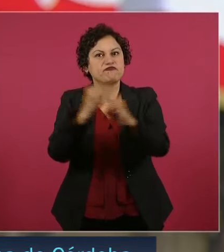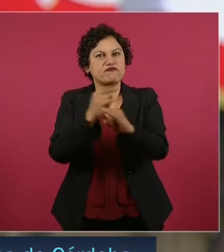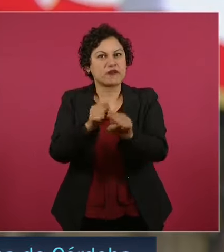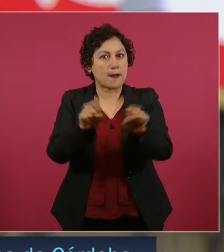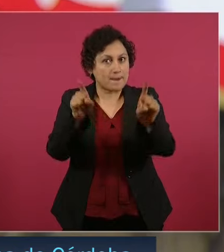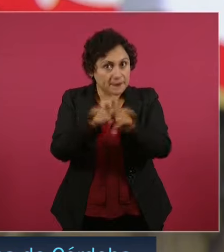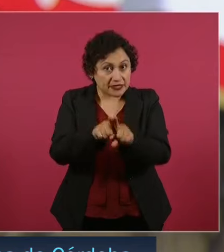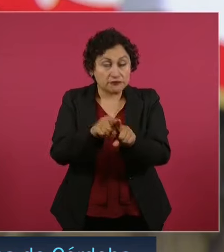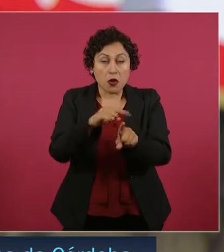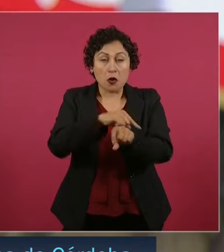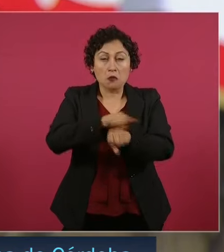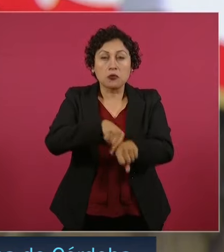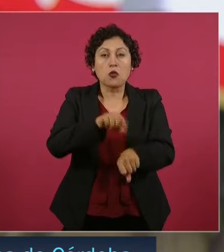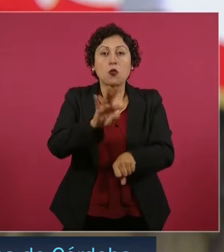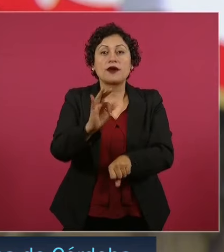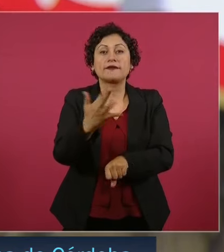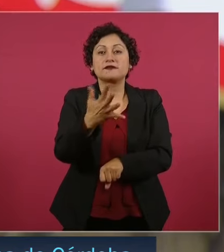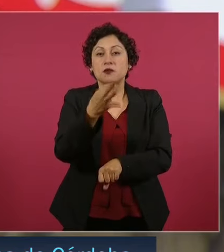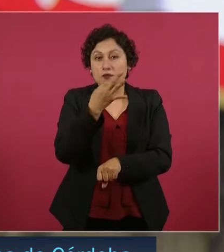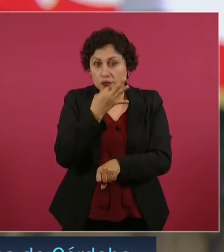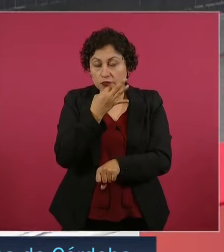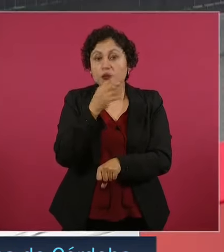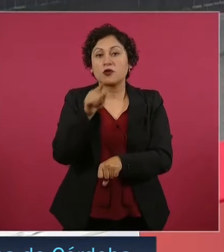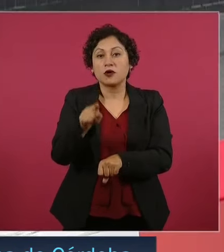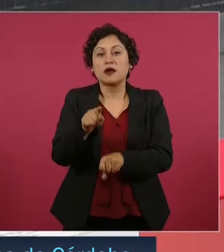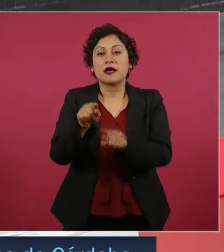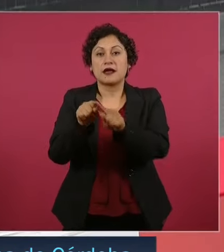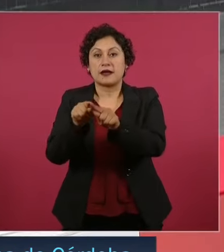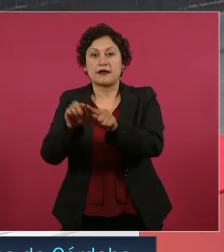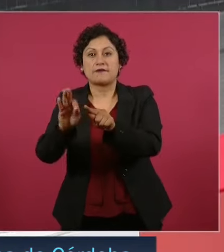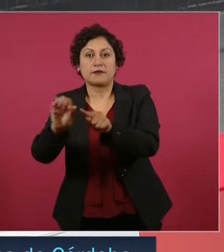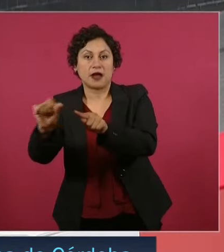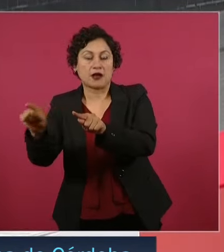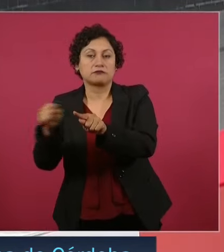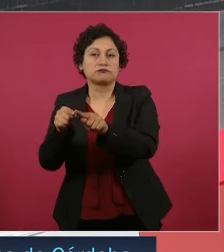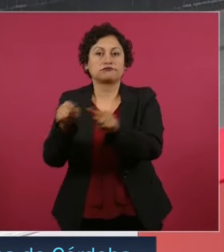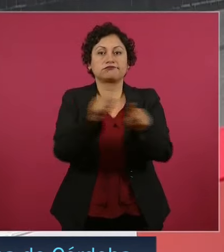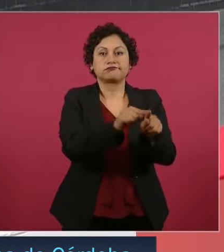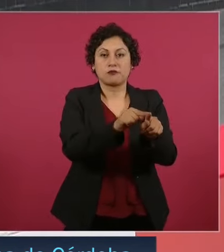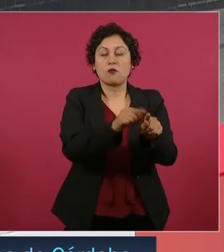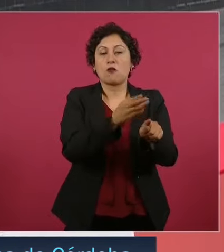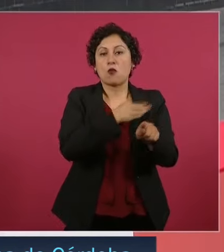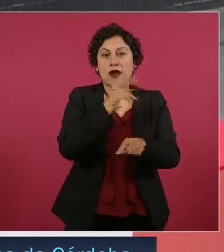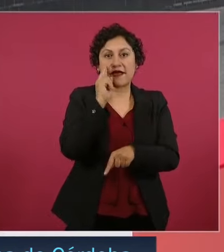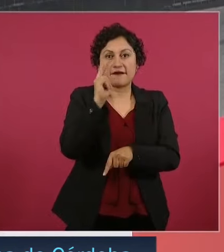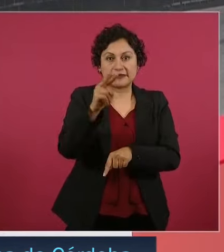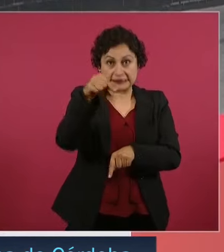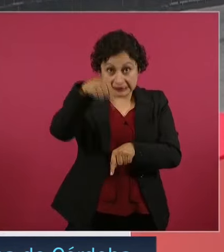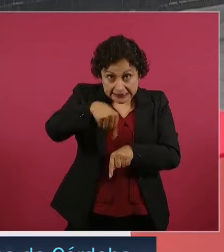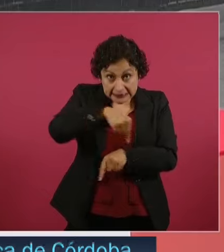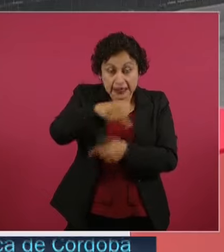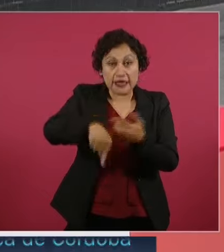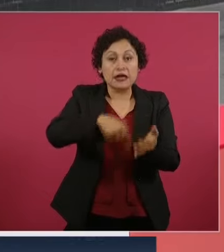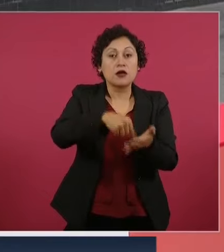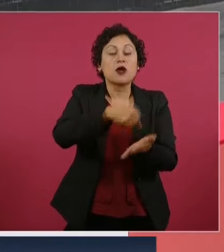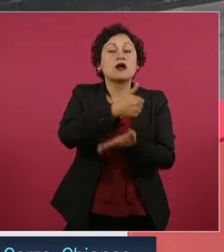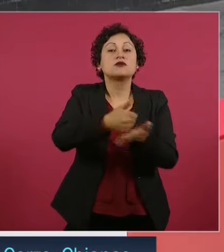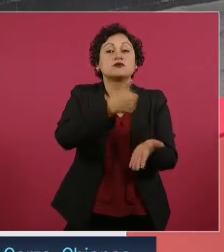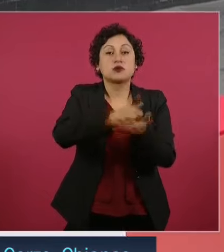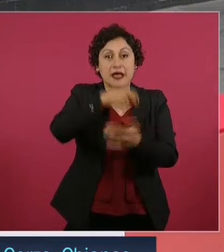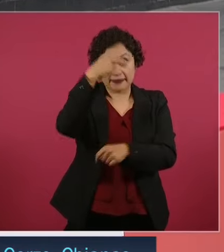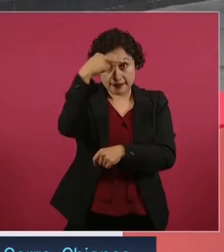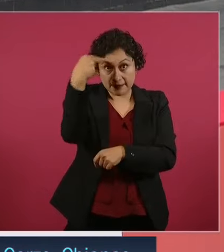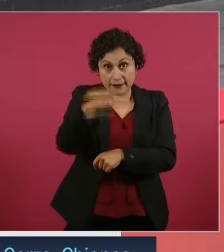minutos desde el Felipe Ángeles a la estación Buenavista, aquí en el centro de la Ciudad de México.